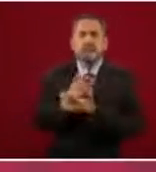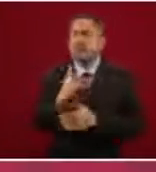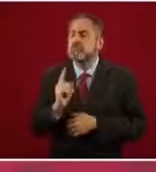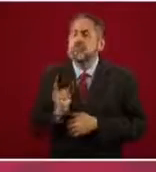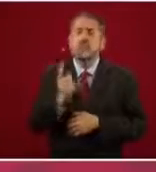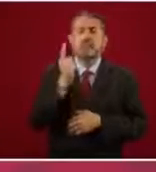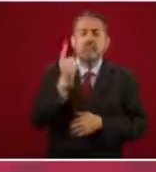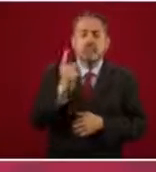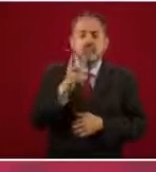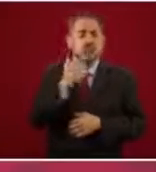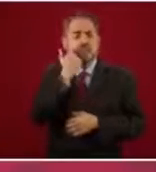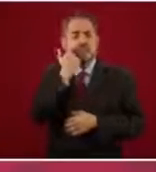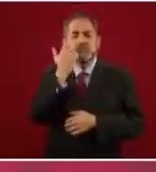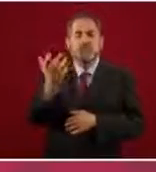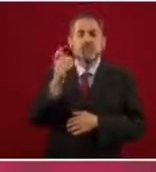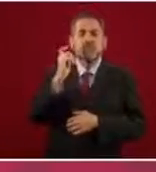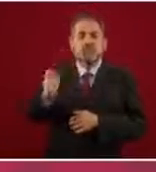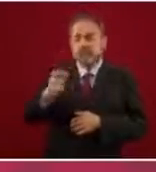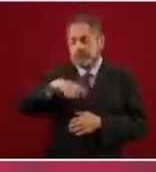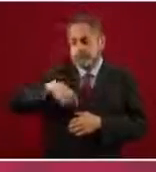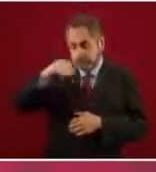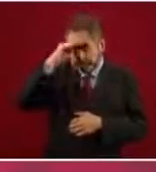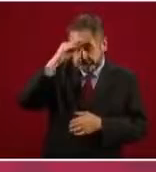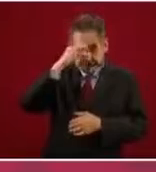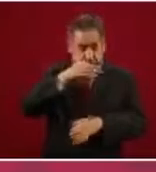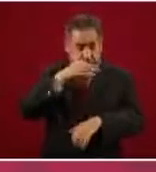lo único que queremos que se tome en cuenta,